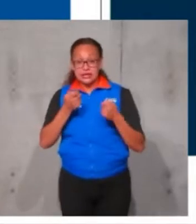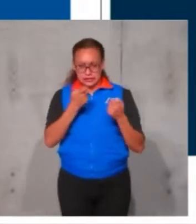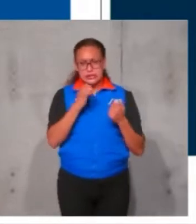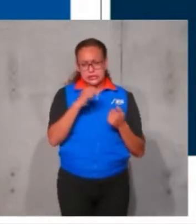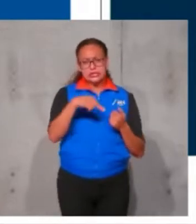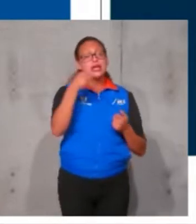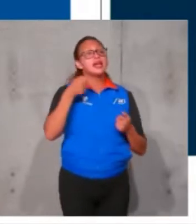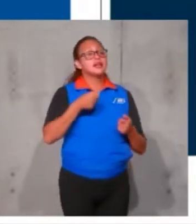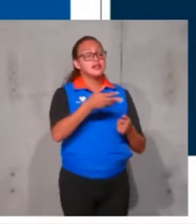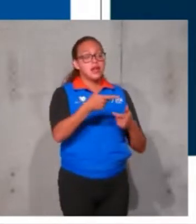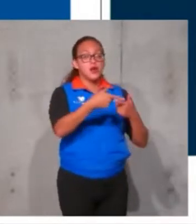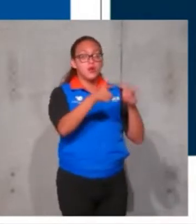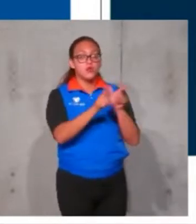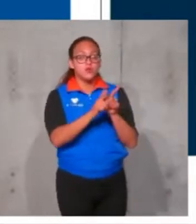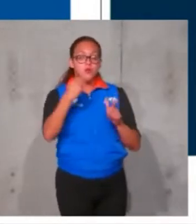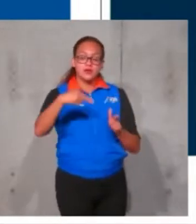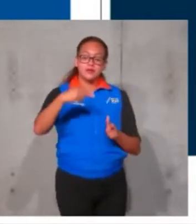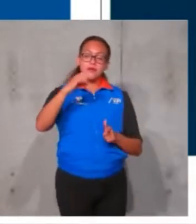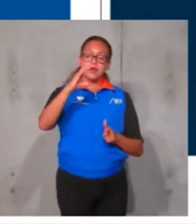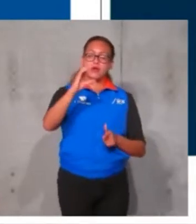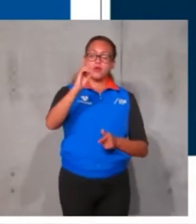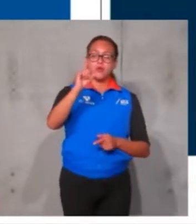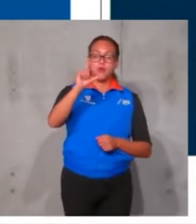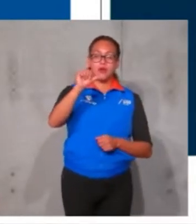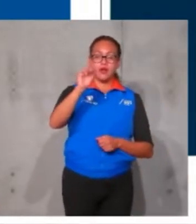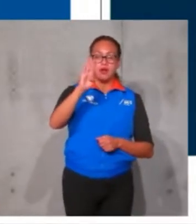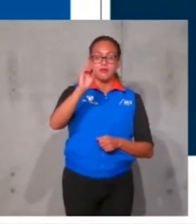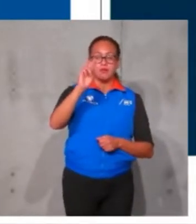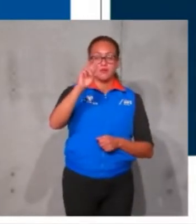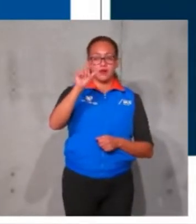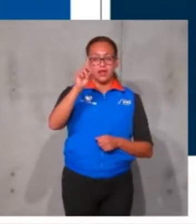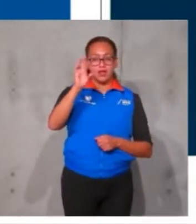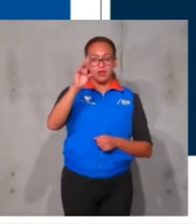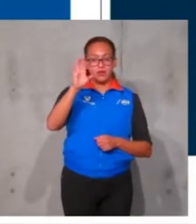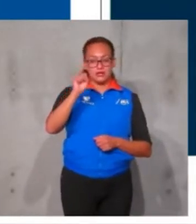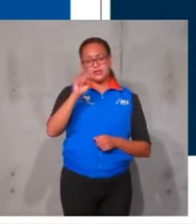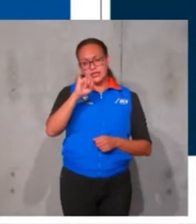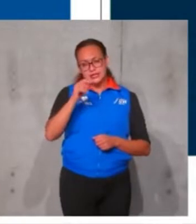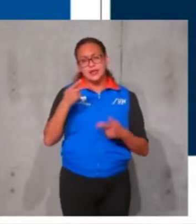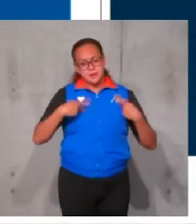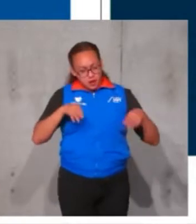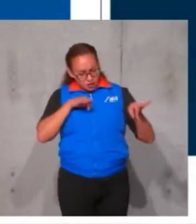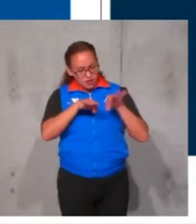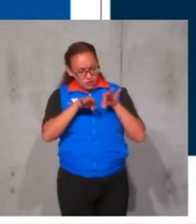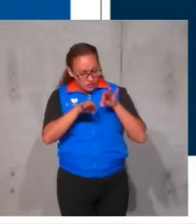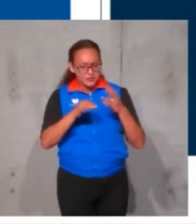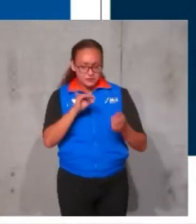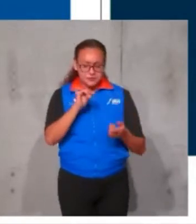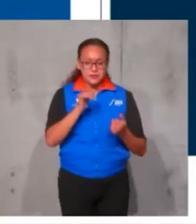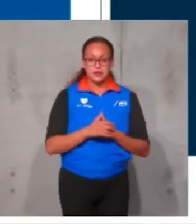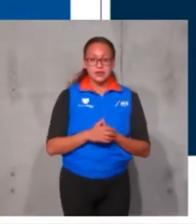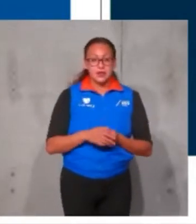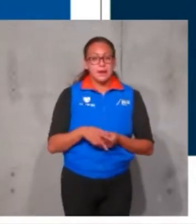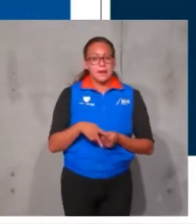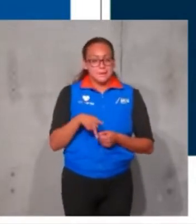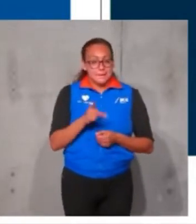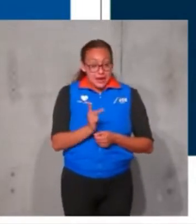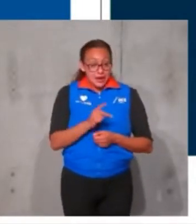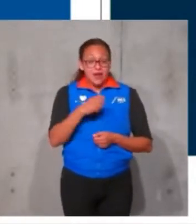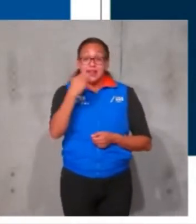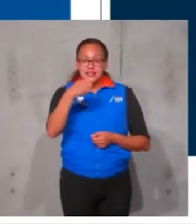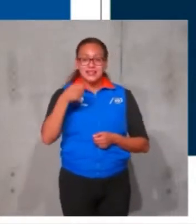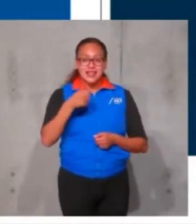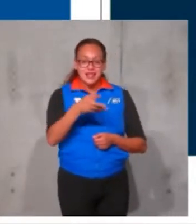son parte de un grupo que se llama colaboradores. No es necesario tener ese desglose en este